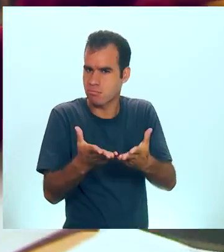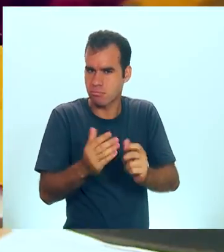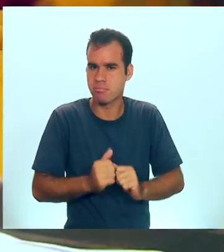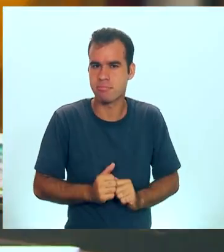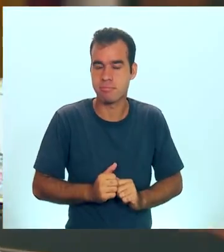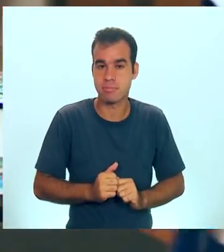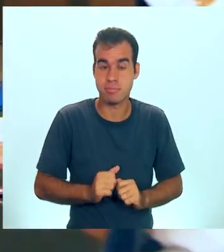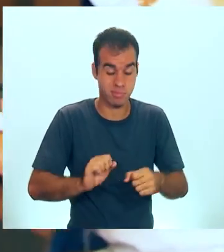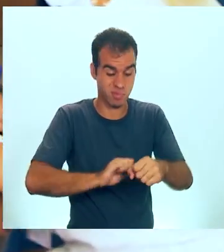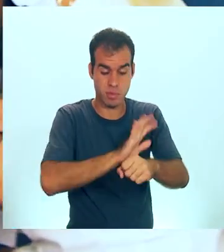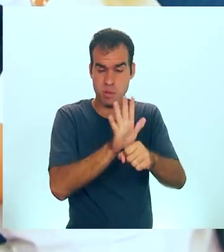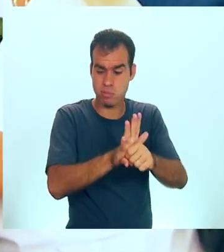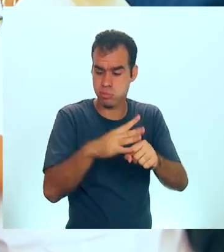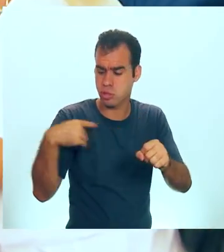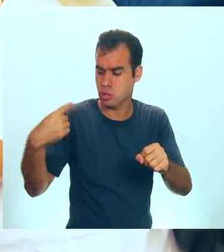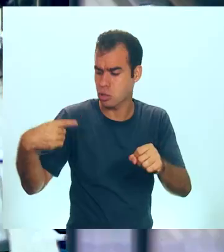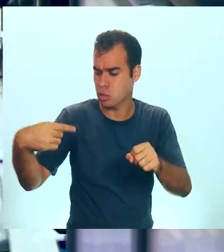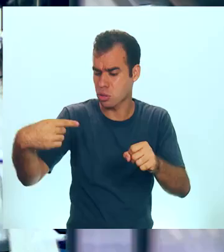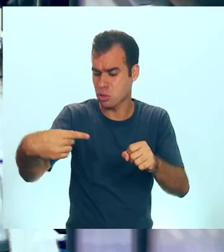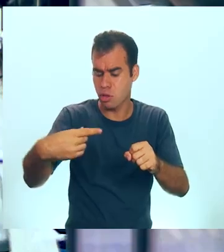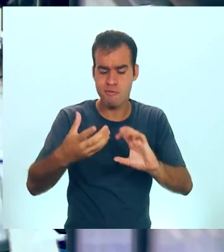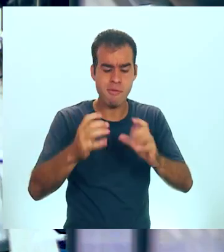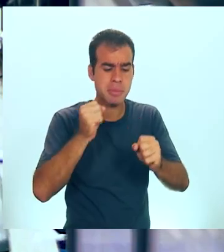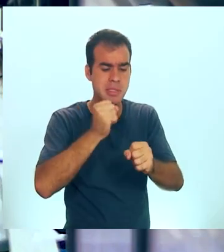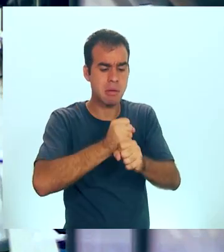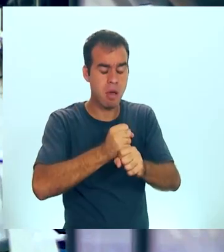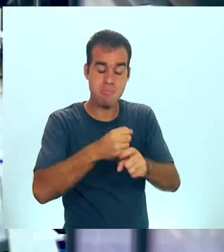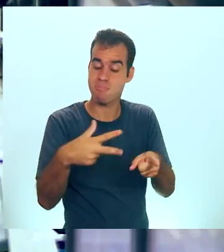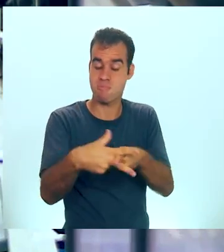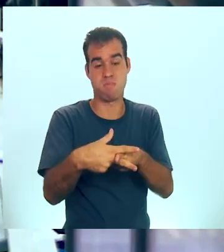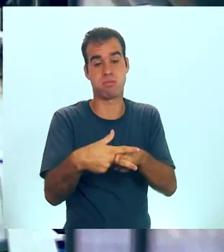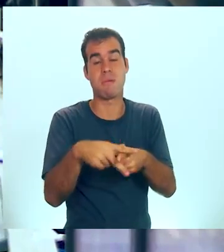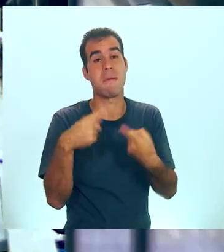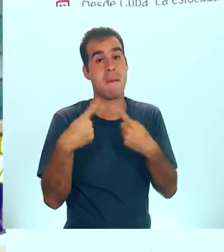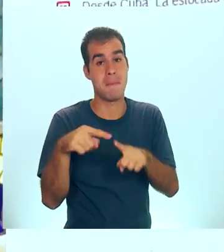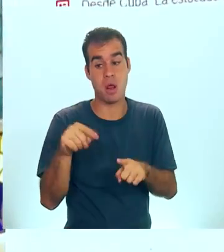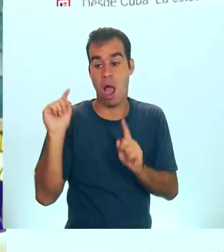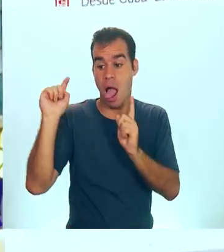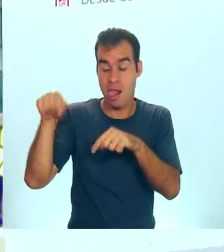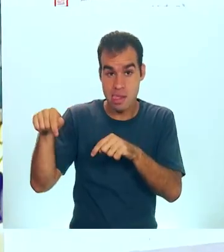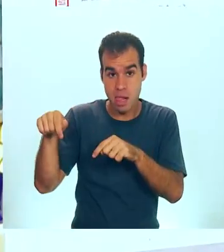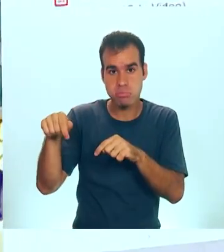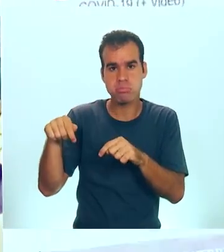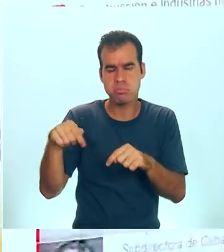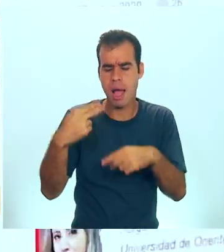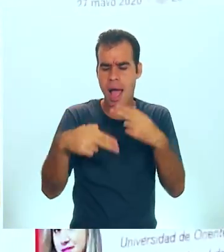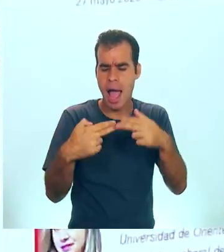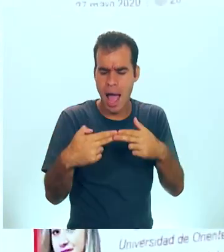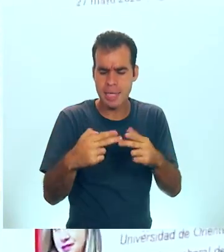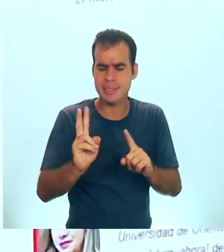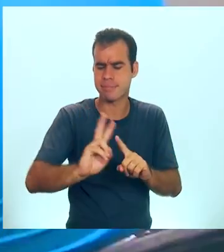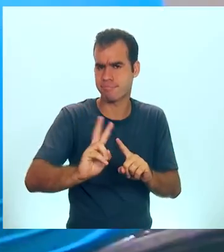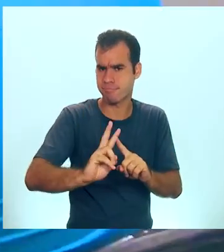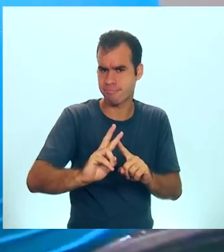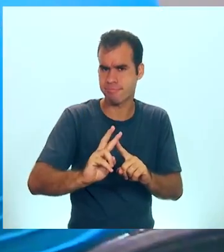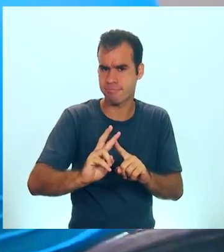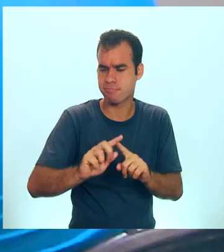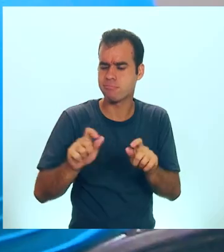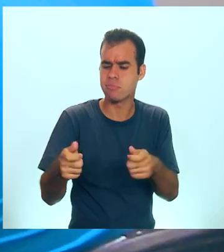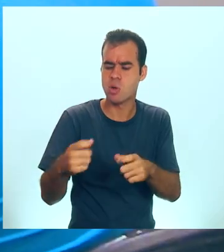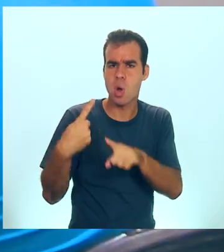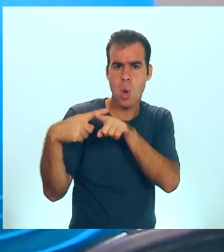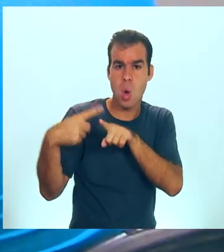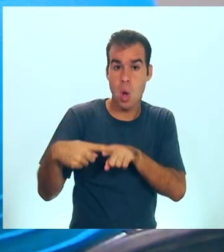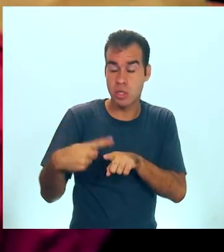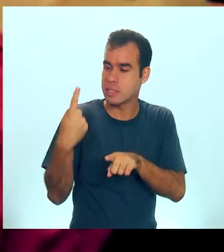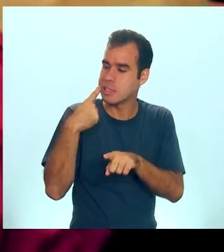La COVID-19 trastocó la cotidianidad, pero justo en este lugar, donde a diario elaboran productos comunicativos para usted, las nuevas